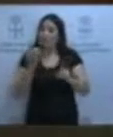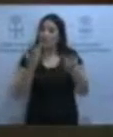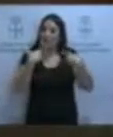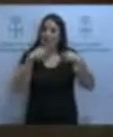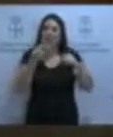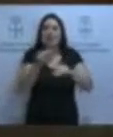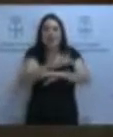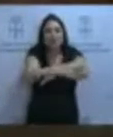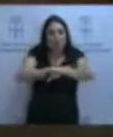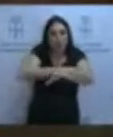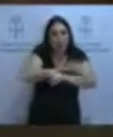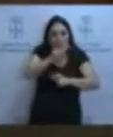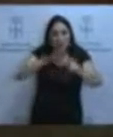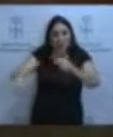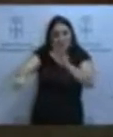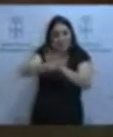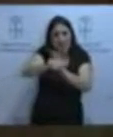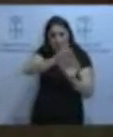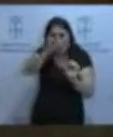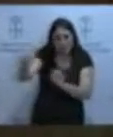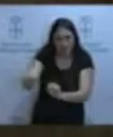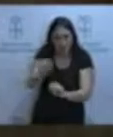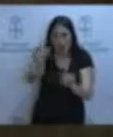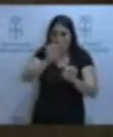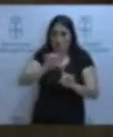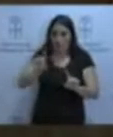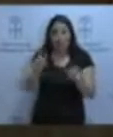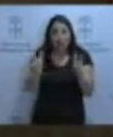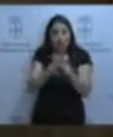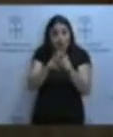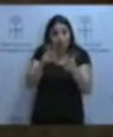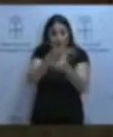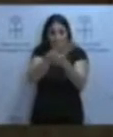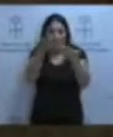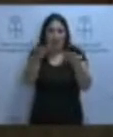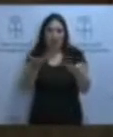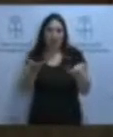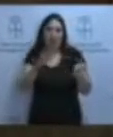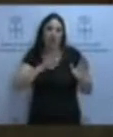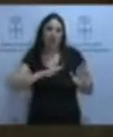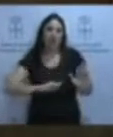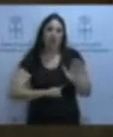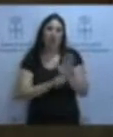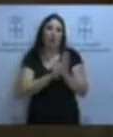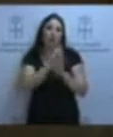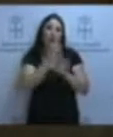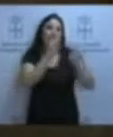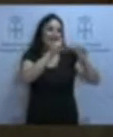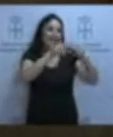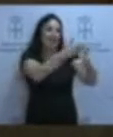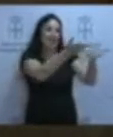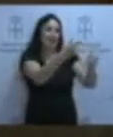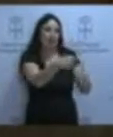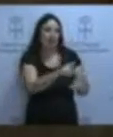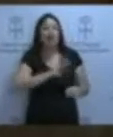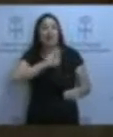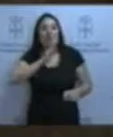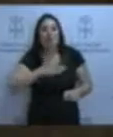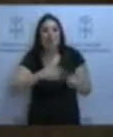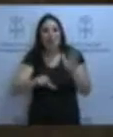no protege a los defraudadores. Termino. La sociedad, afortunadamente, avanza sin ustedes. Mañana se presenta una